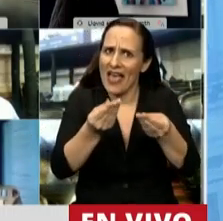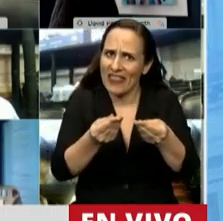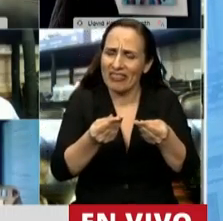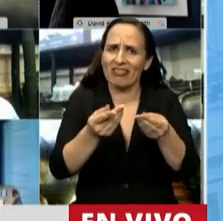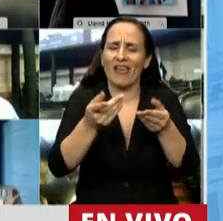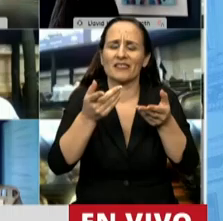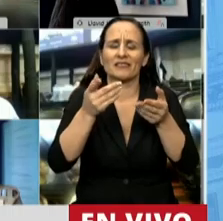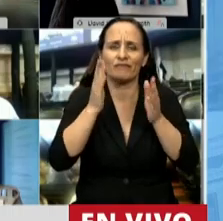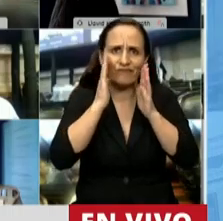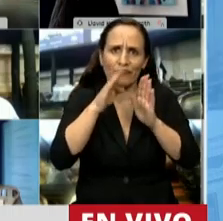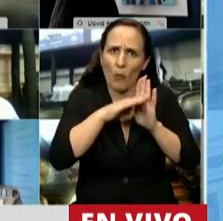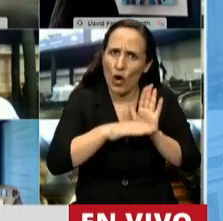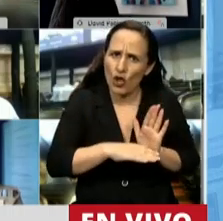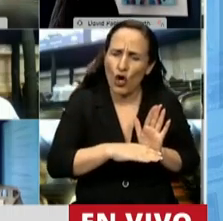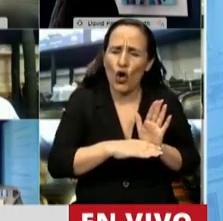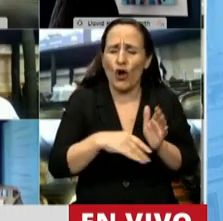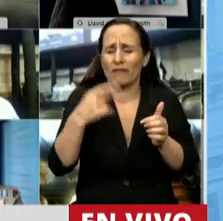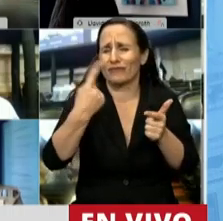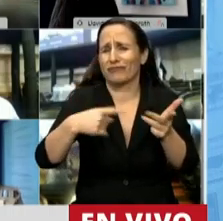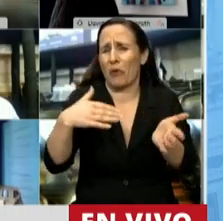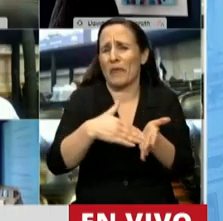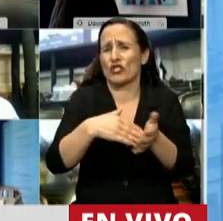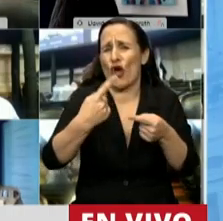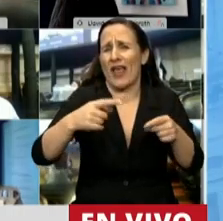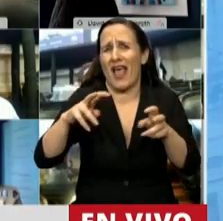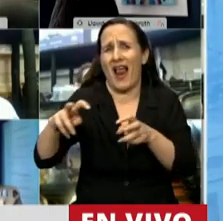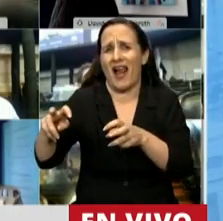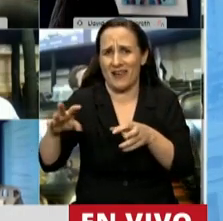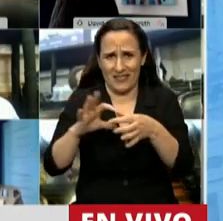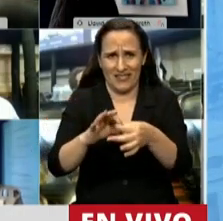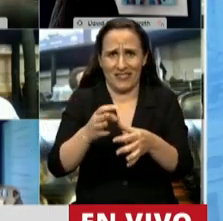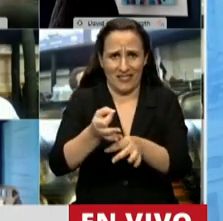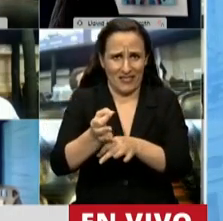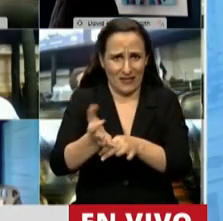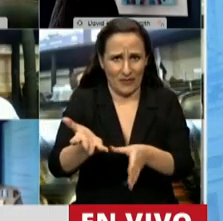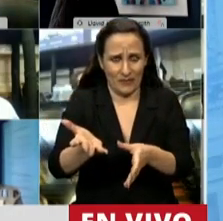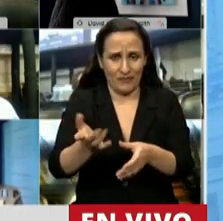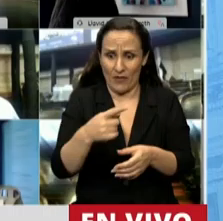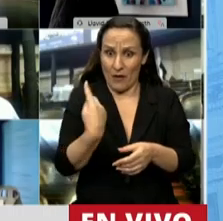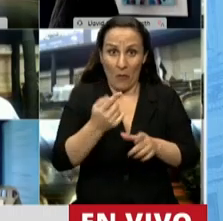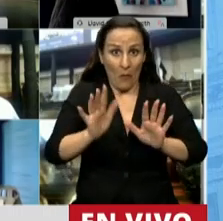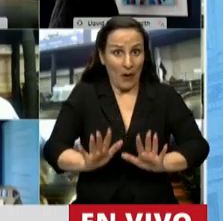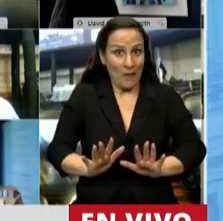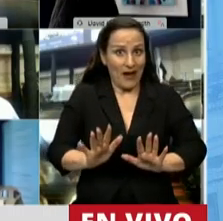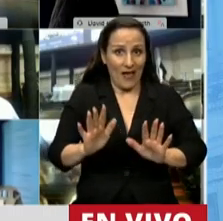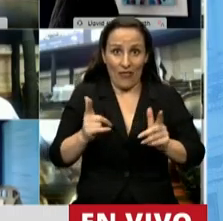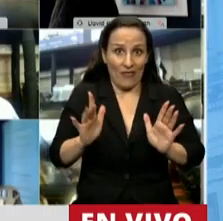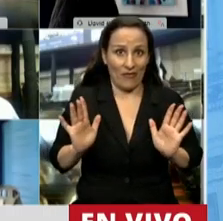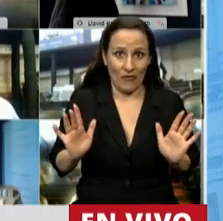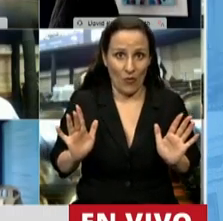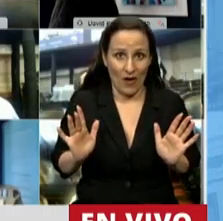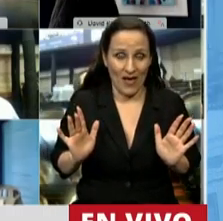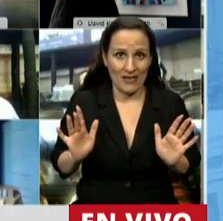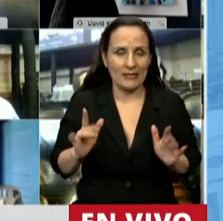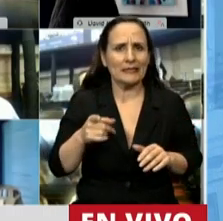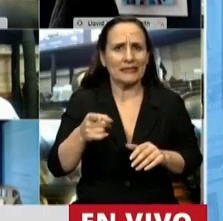los protocolos, bueno, millones de cosas. Algo que, para lo cual no estábamos preparados y que también